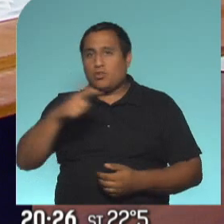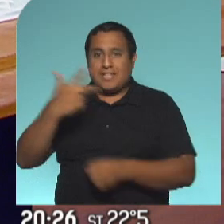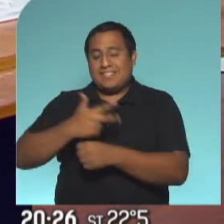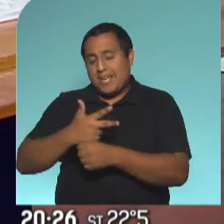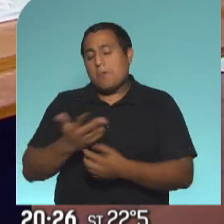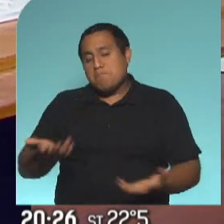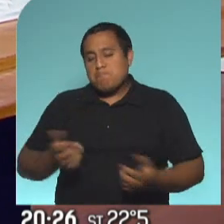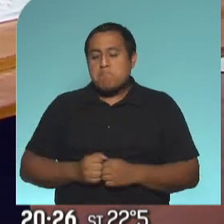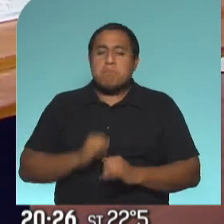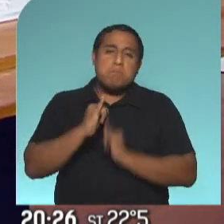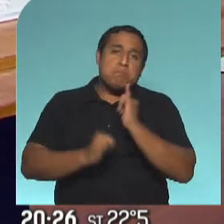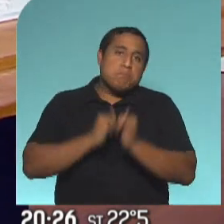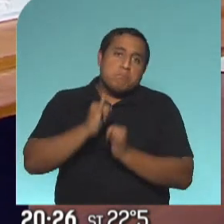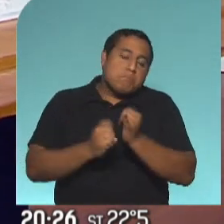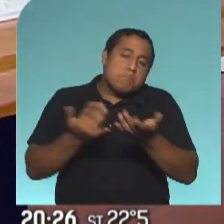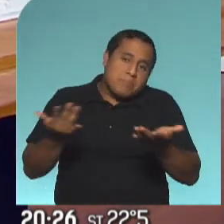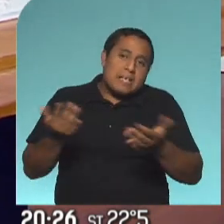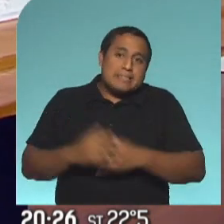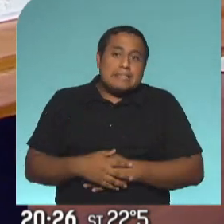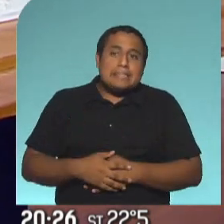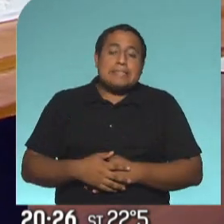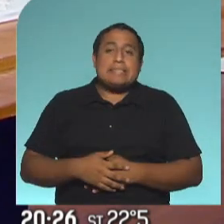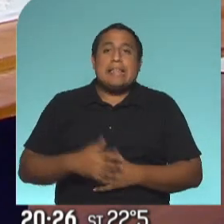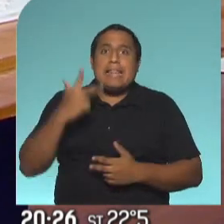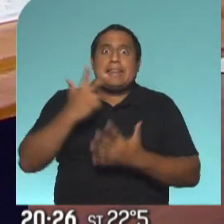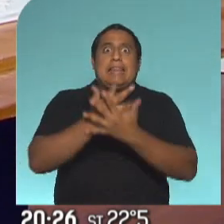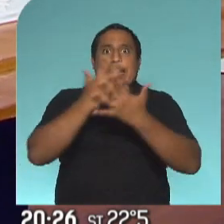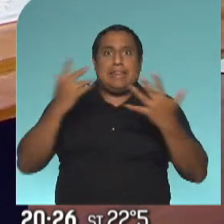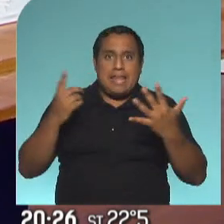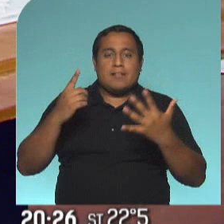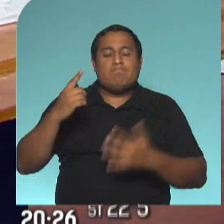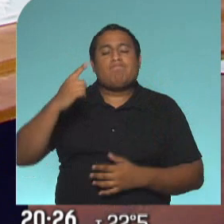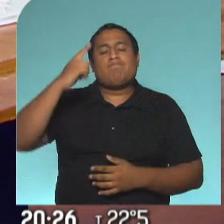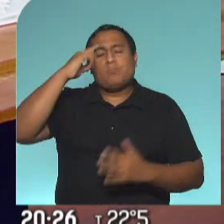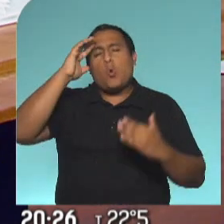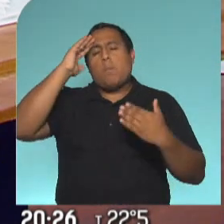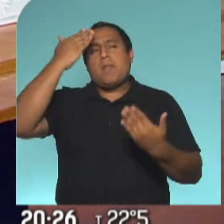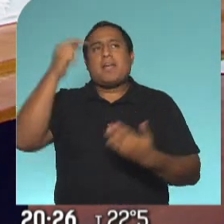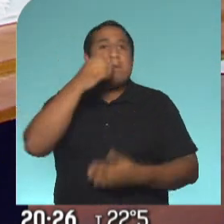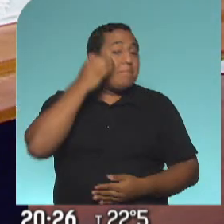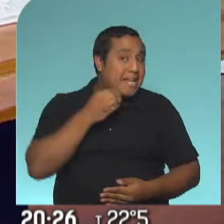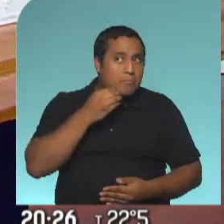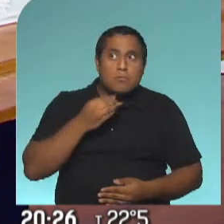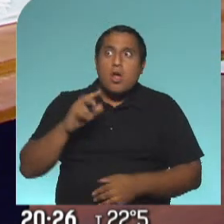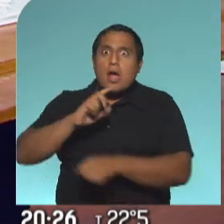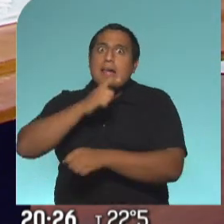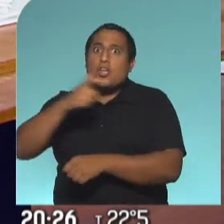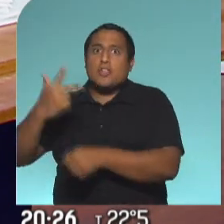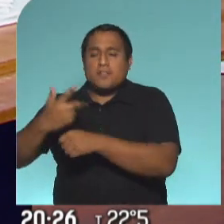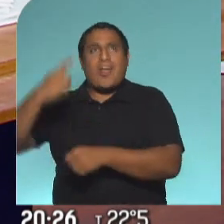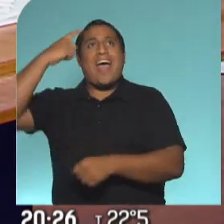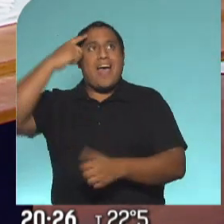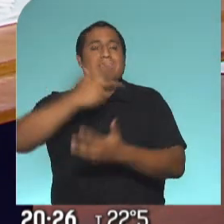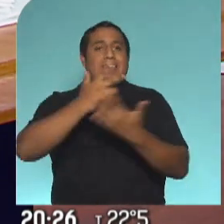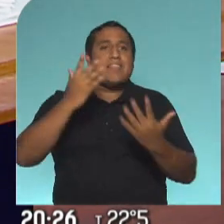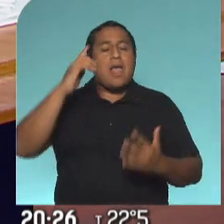Lo que decíamos que lo explicaba tiene que ver con que hay 3 días decretados de duelo nacional y Río Tercero no adhiere a esa decisión del gobierno nacional de